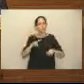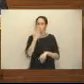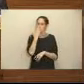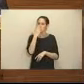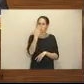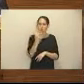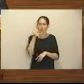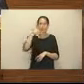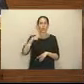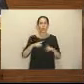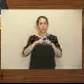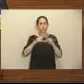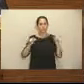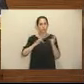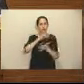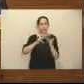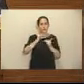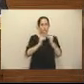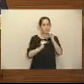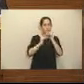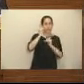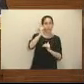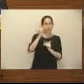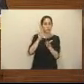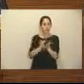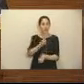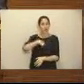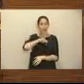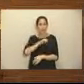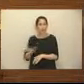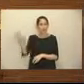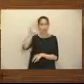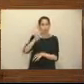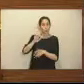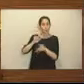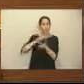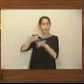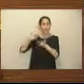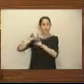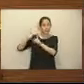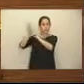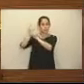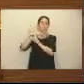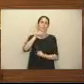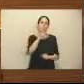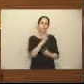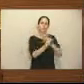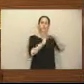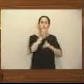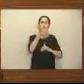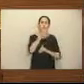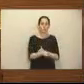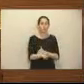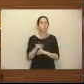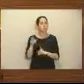que Asturias superará esta crisis cuando lo haga España y Europa. Es cierto que usted, a este respecto, siempre